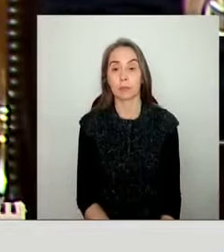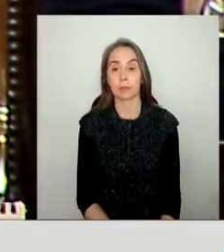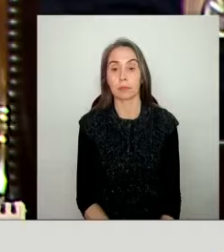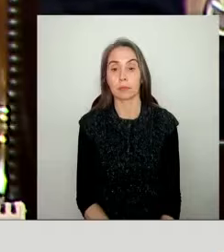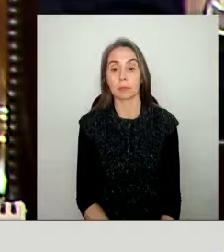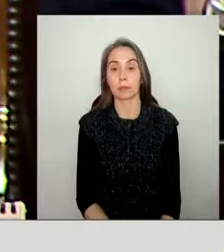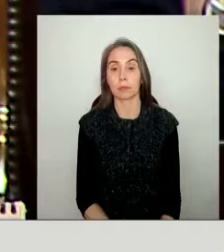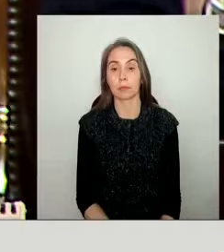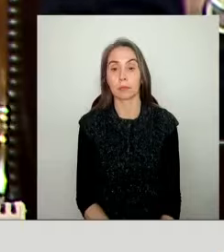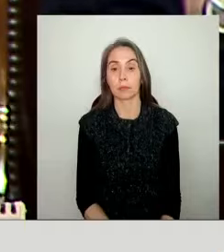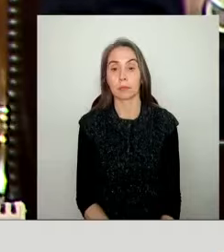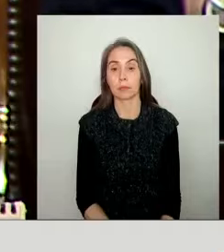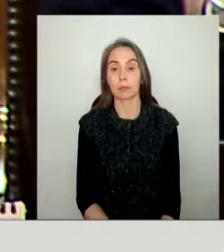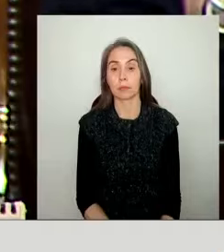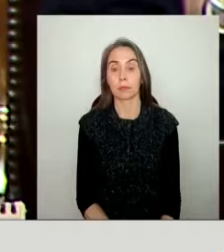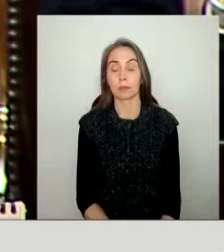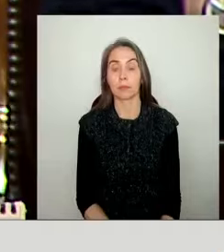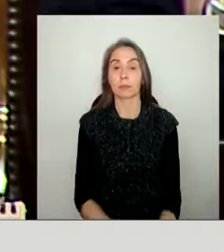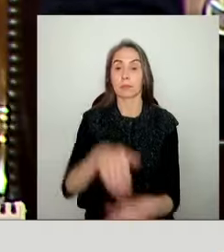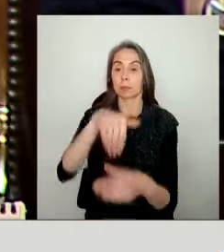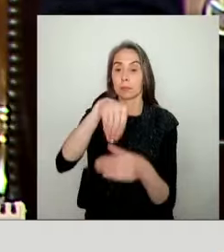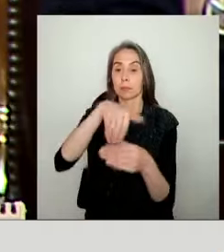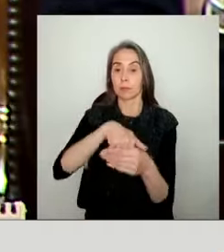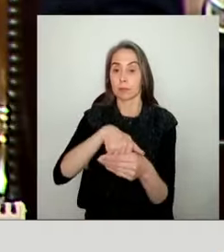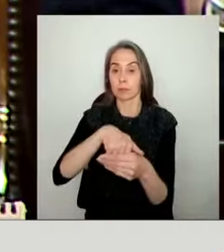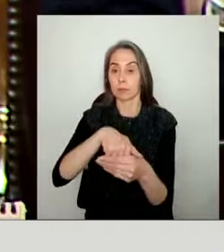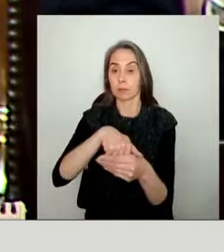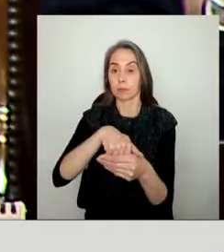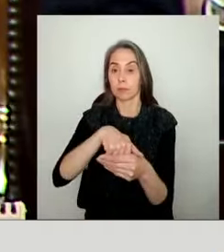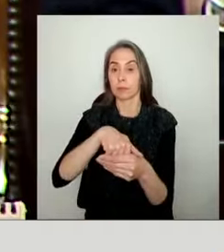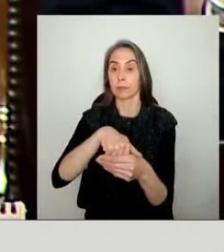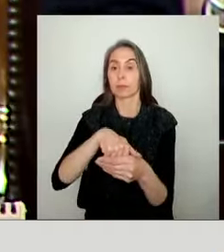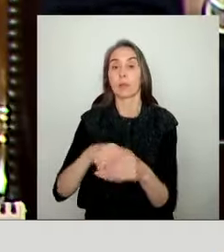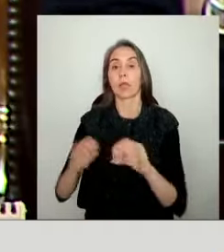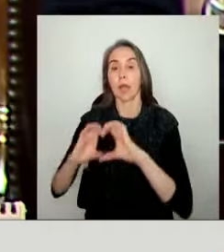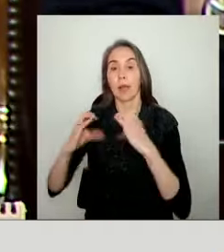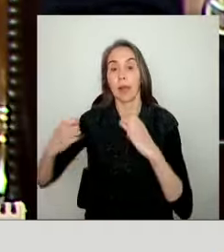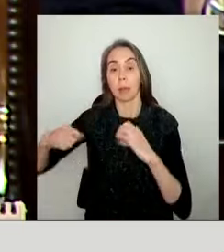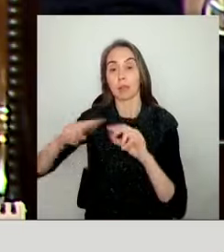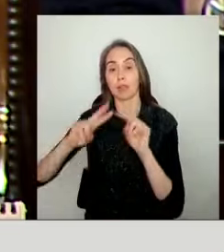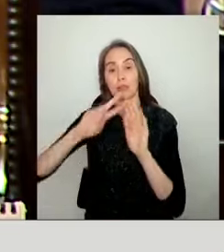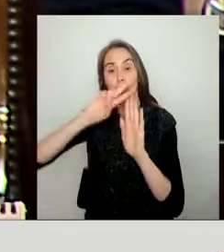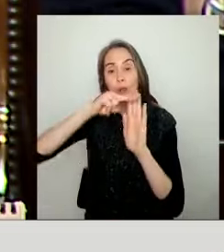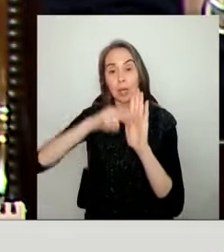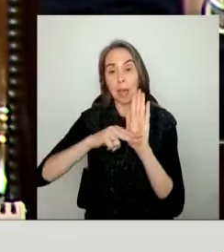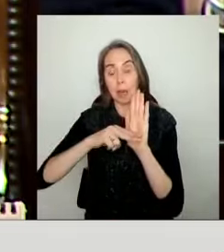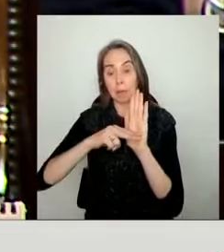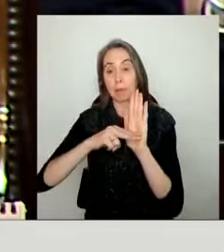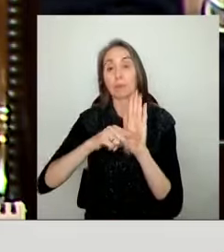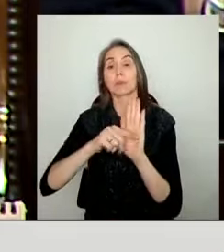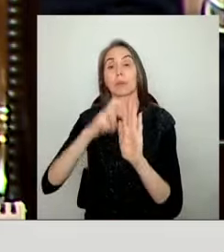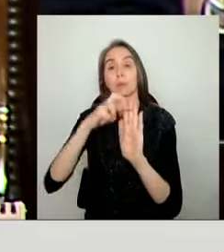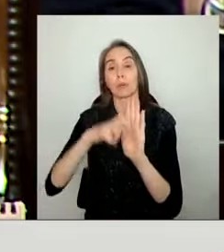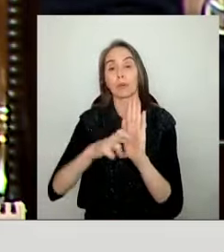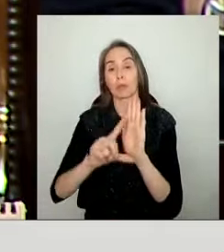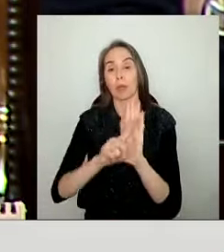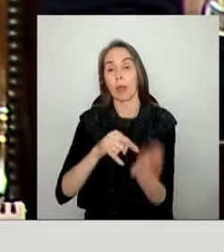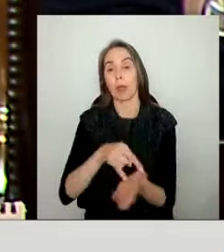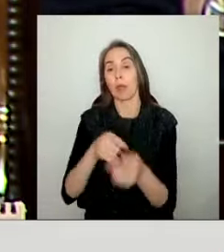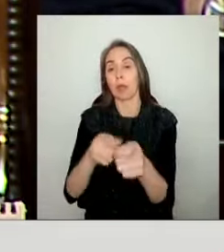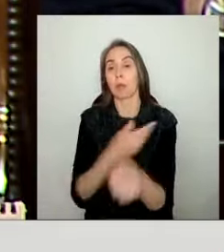quórum en votación las enmiendas del senado recaídas en el proyecto de ley originado en mensaje que